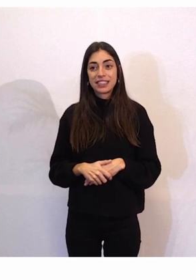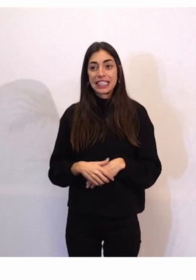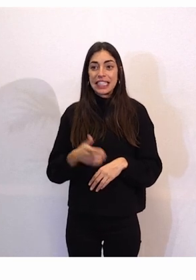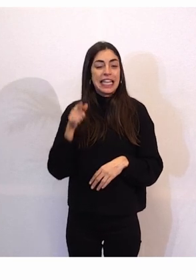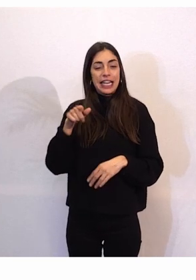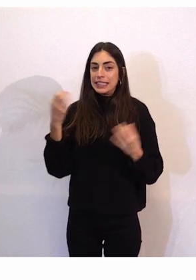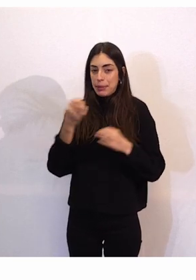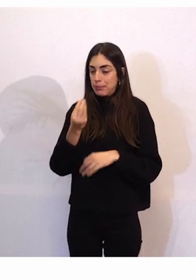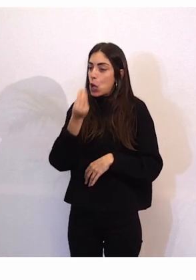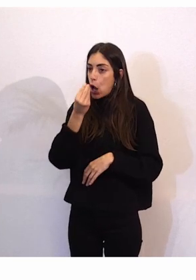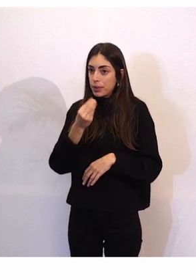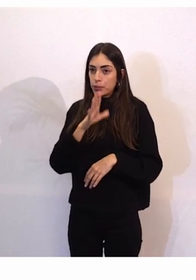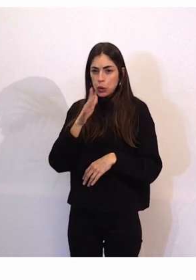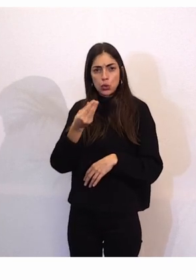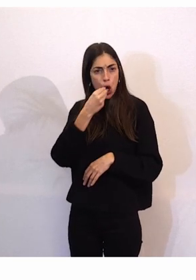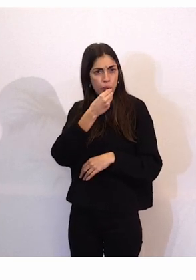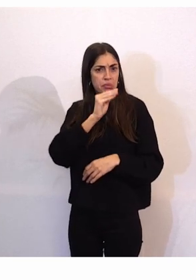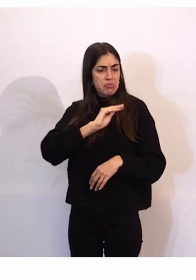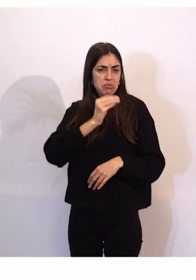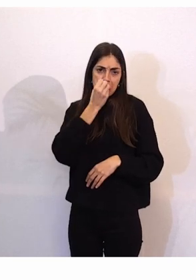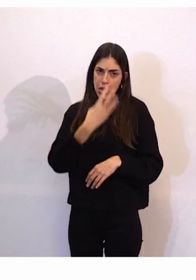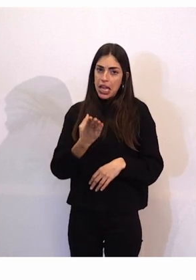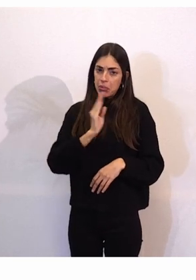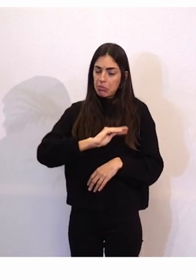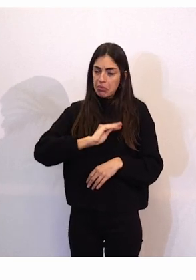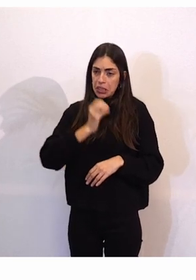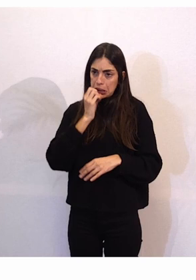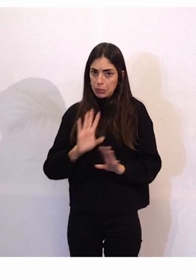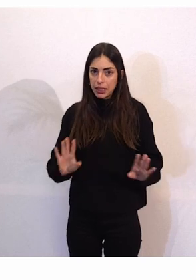tiene que comer. Come bastante bien, es muy